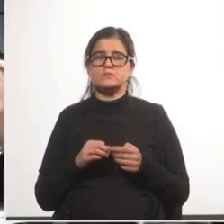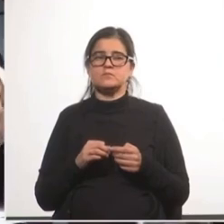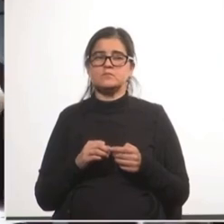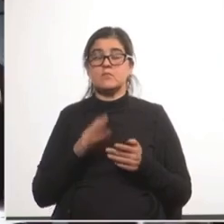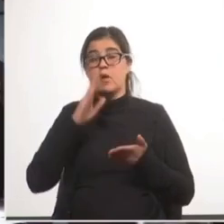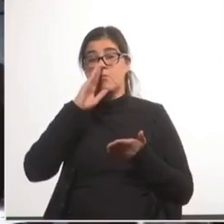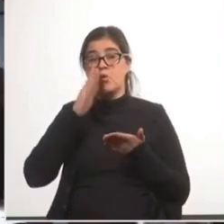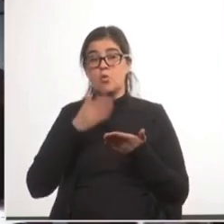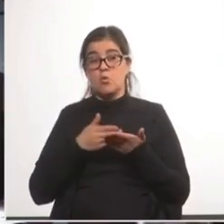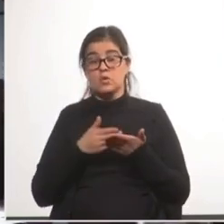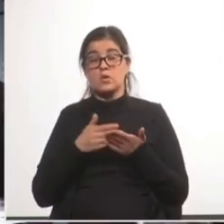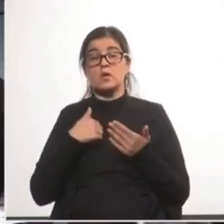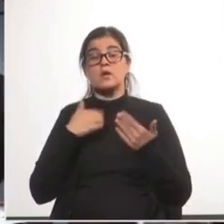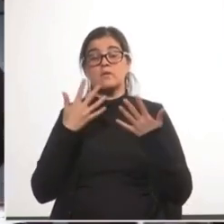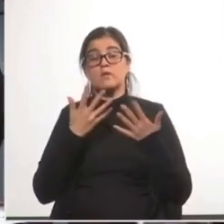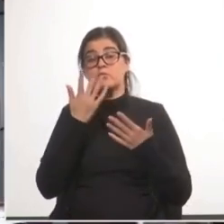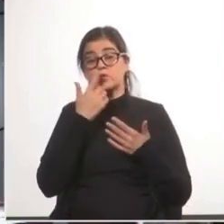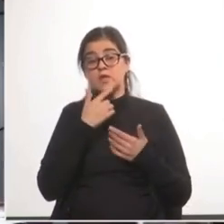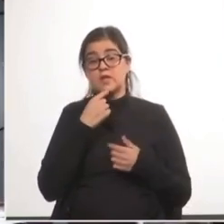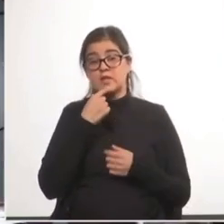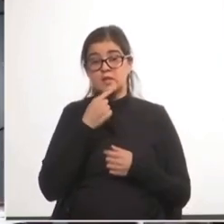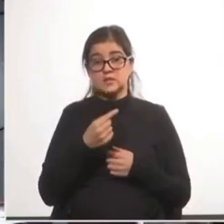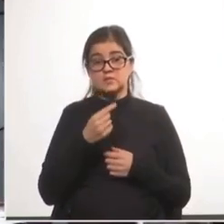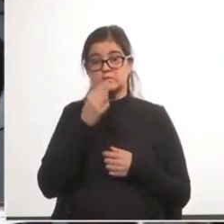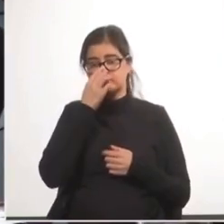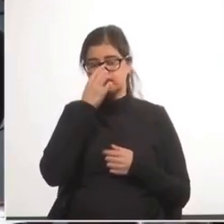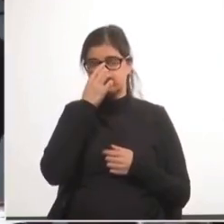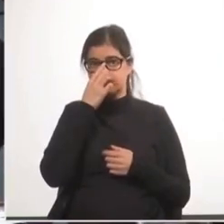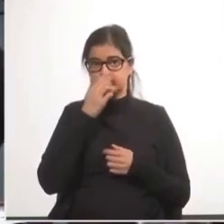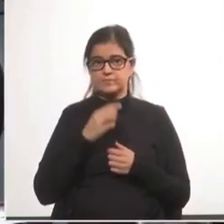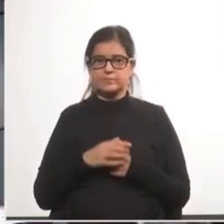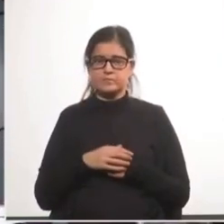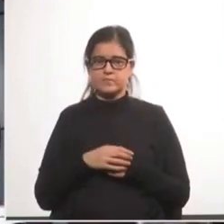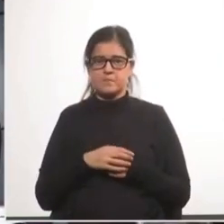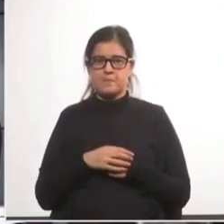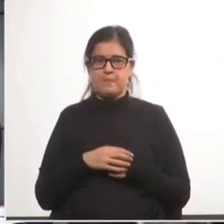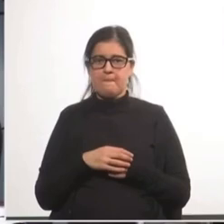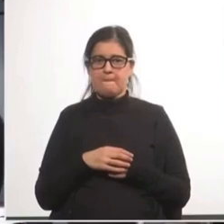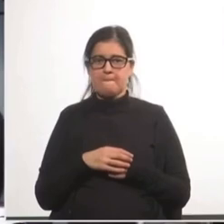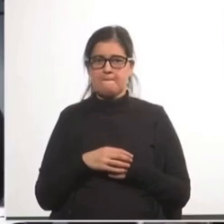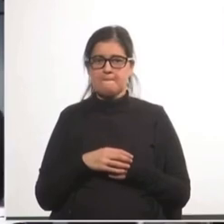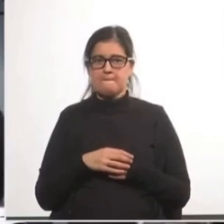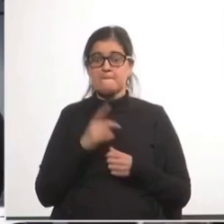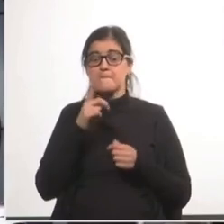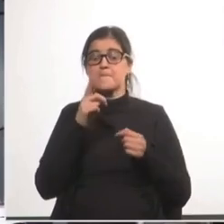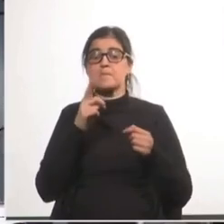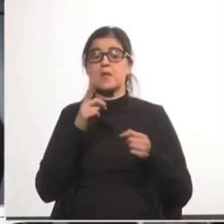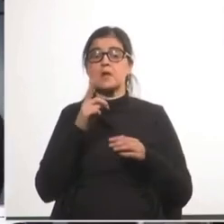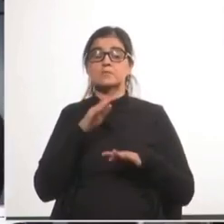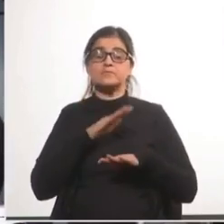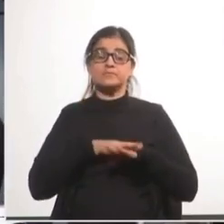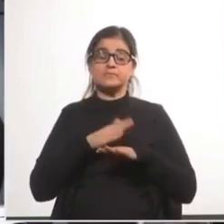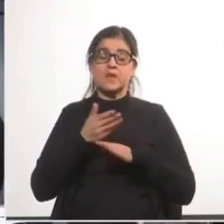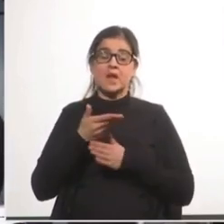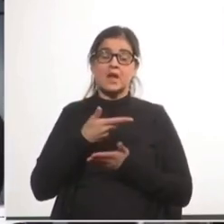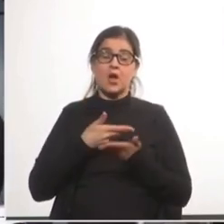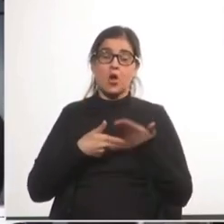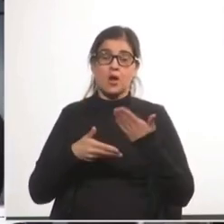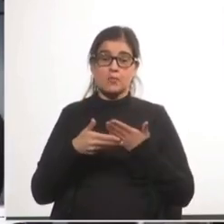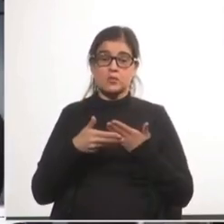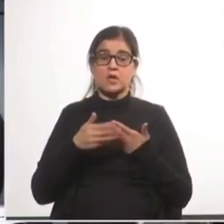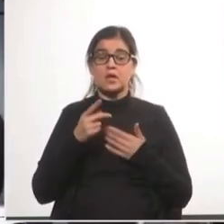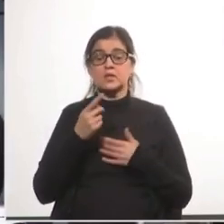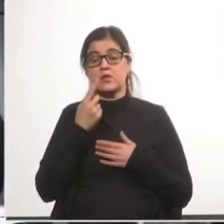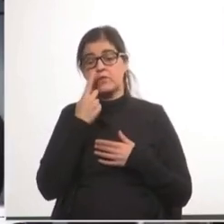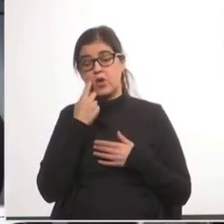Por último, a mí me gustaría decir que la corresponsabilidad